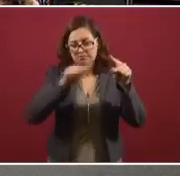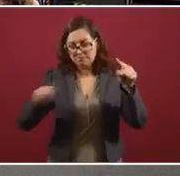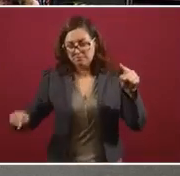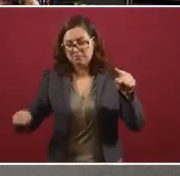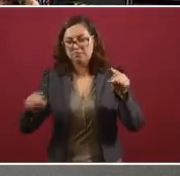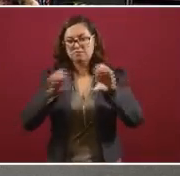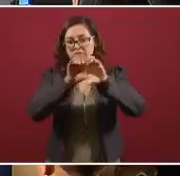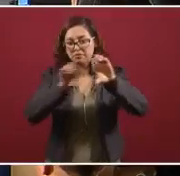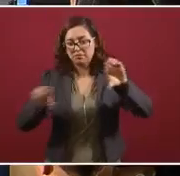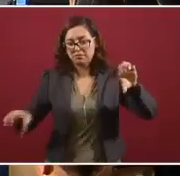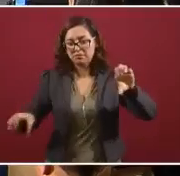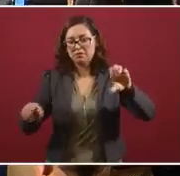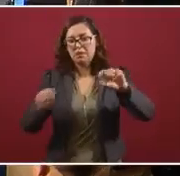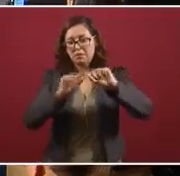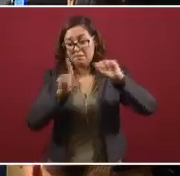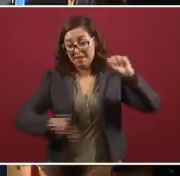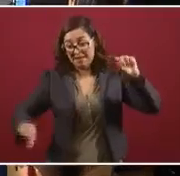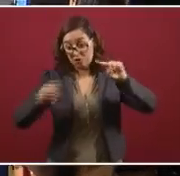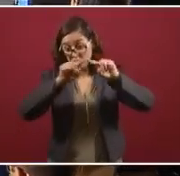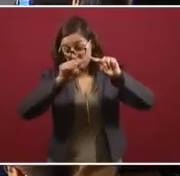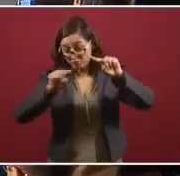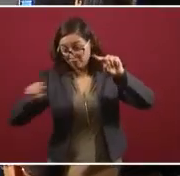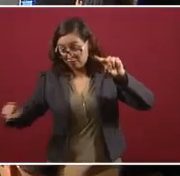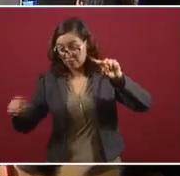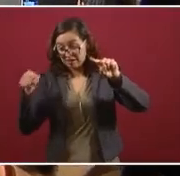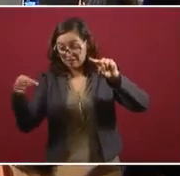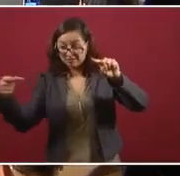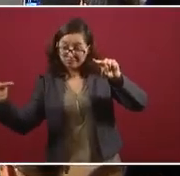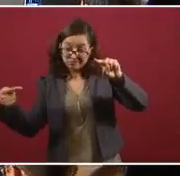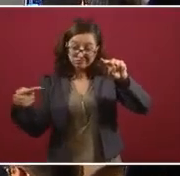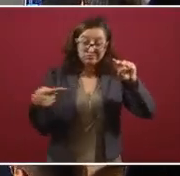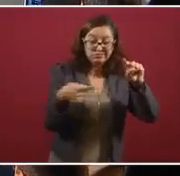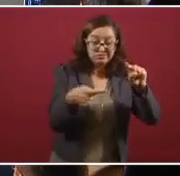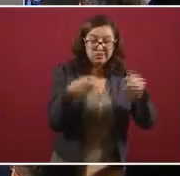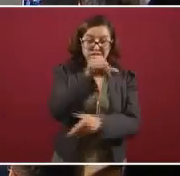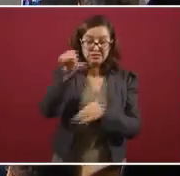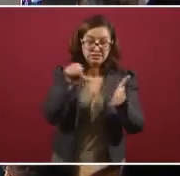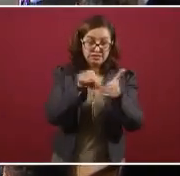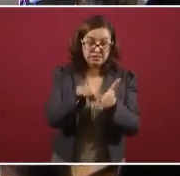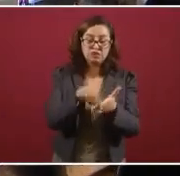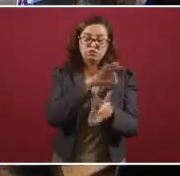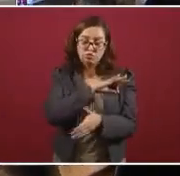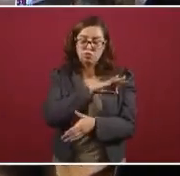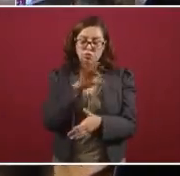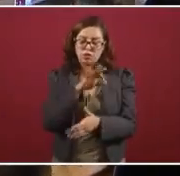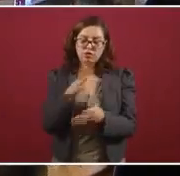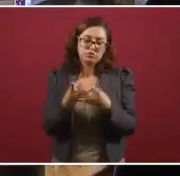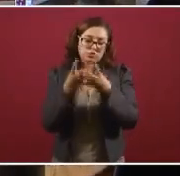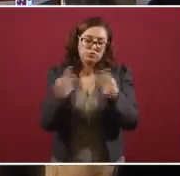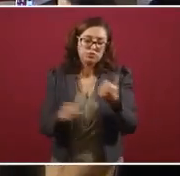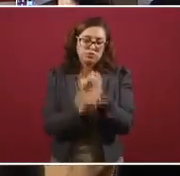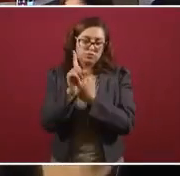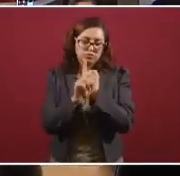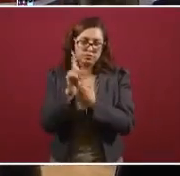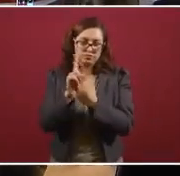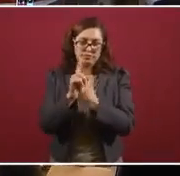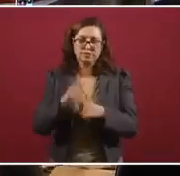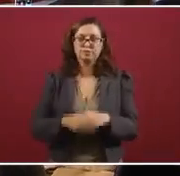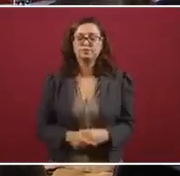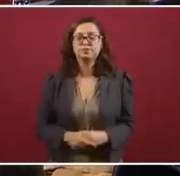y superando problemas muy delicados en la Sierra Madre Occidental. Gracias. Muchas gracias.